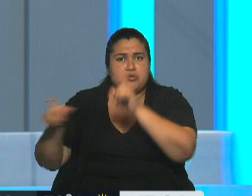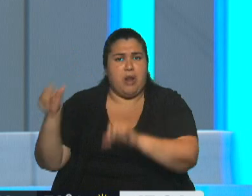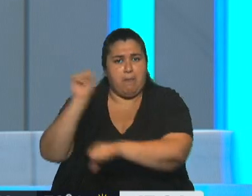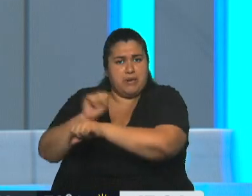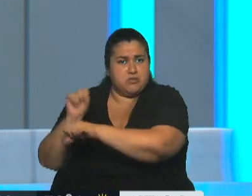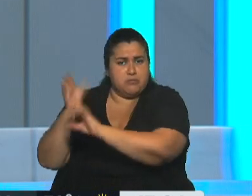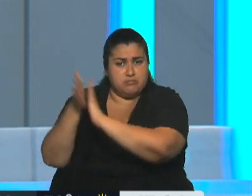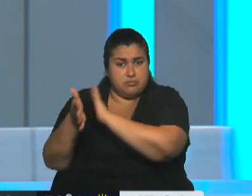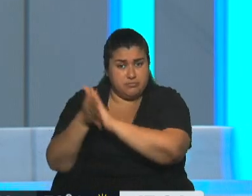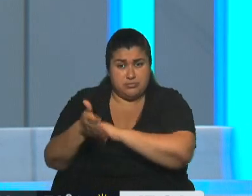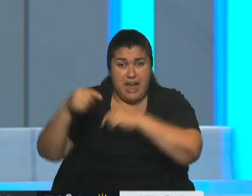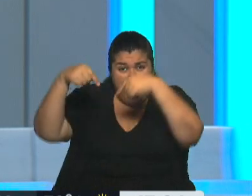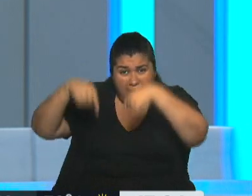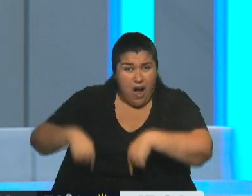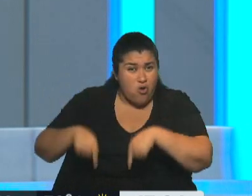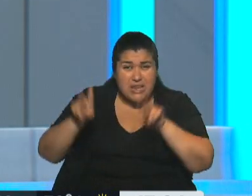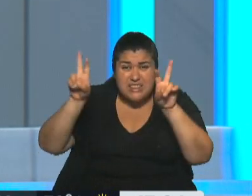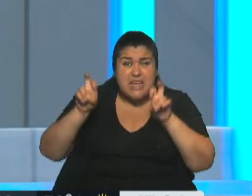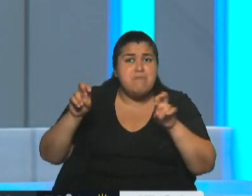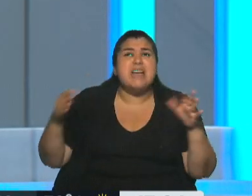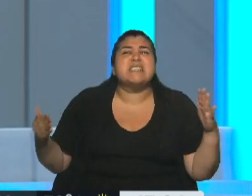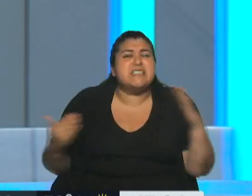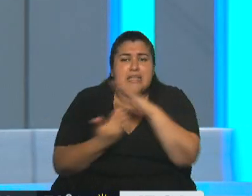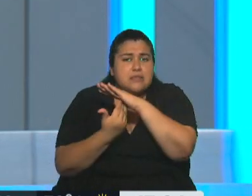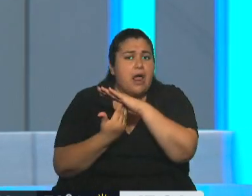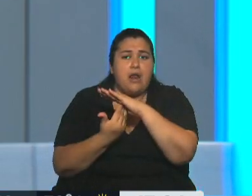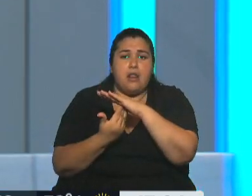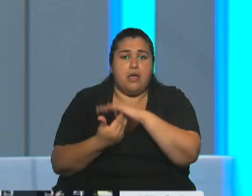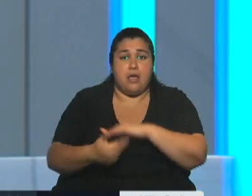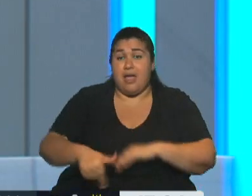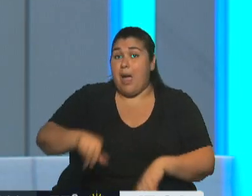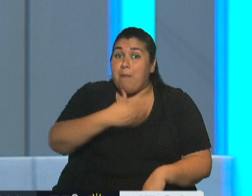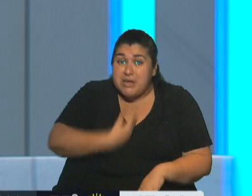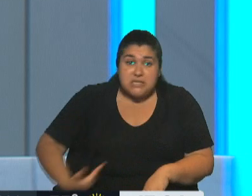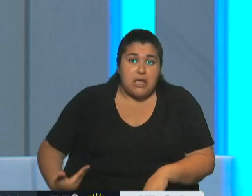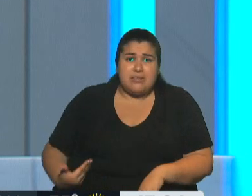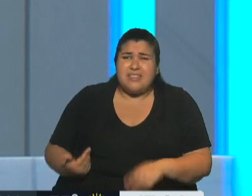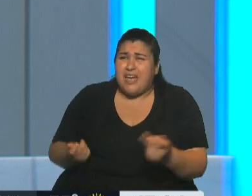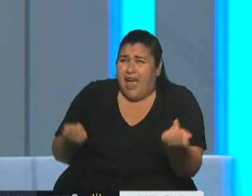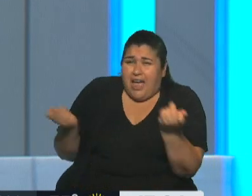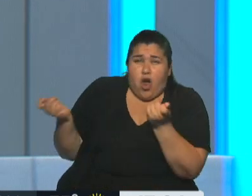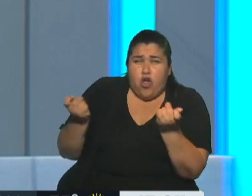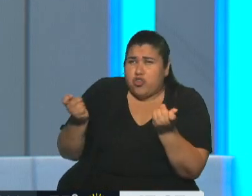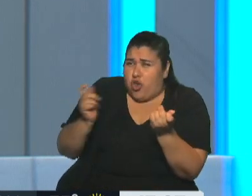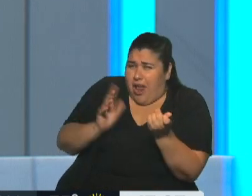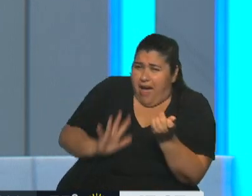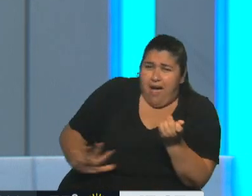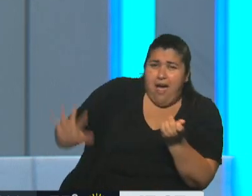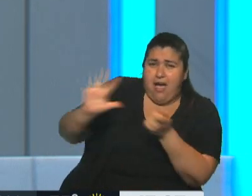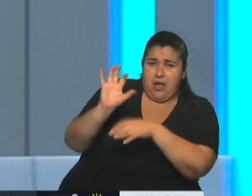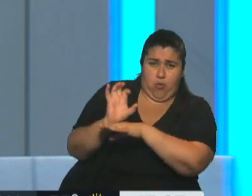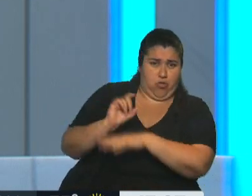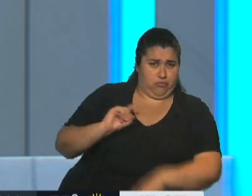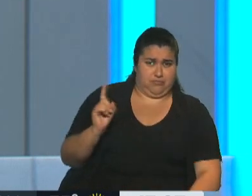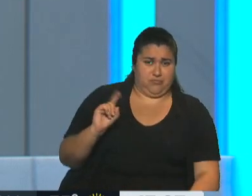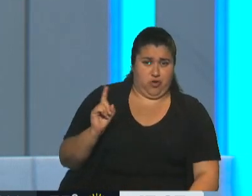efectivamente la imagen central es que el presidente no puede tomar el control del territorio. Y inclusive Bukele les dijo, bueno,